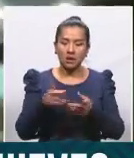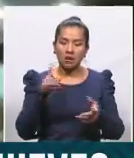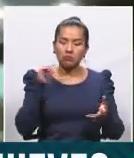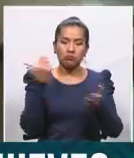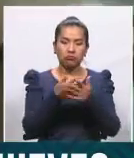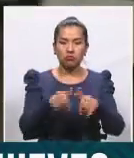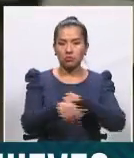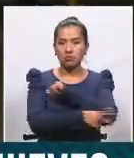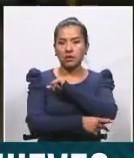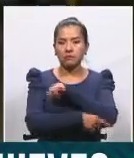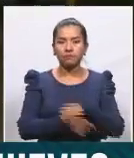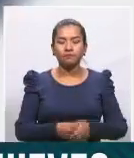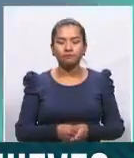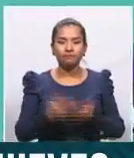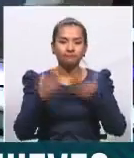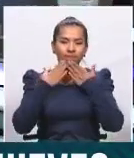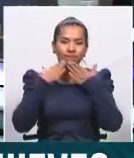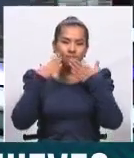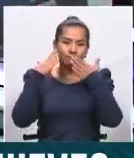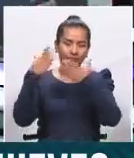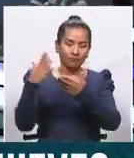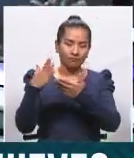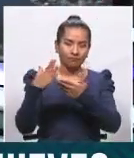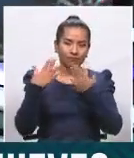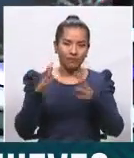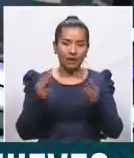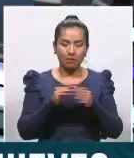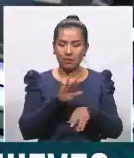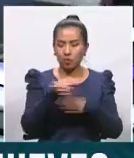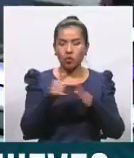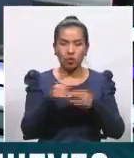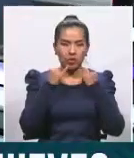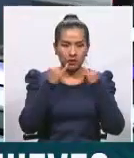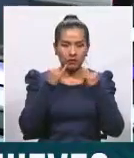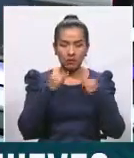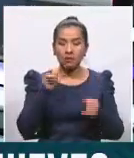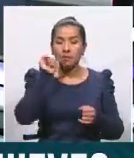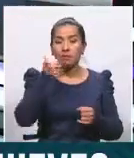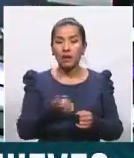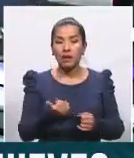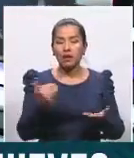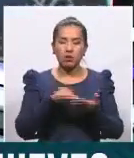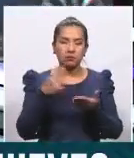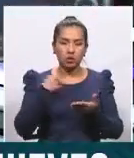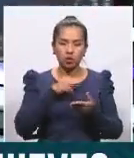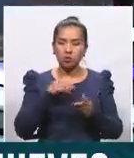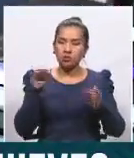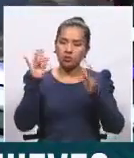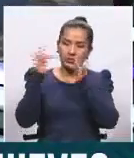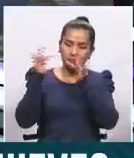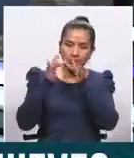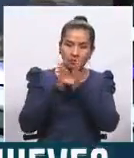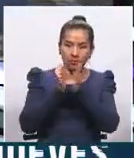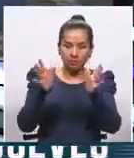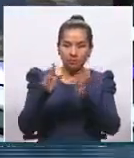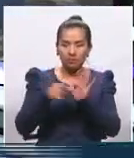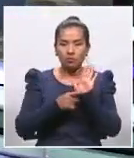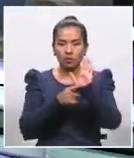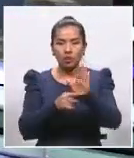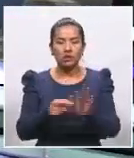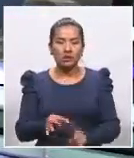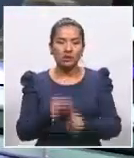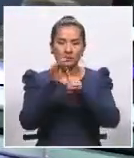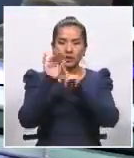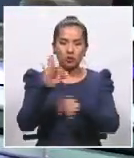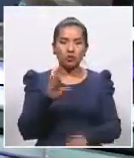país. Bien, muchísimas gracias, Douglas Pérez, por toda esta información. Mañana estaremos con una cobertura especial, precisamente desde el